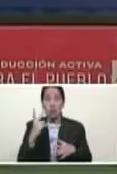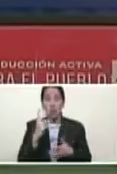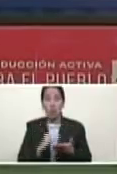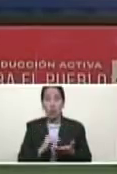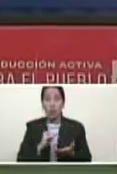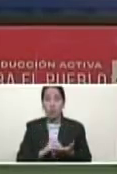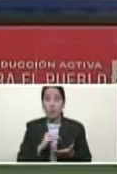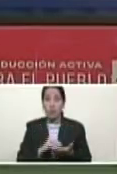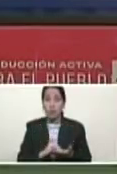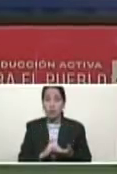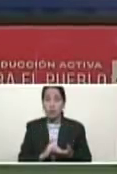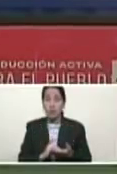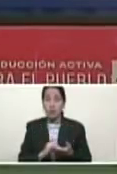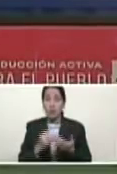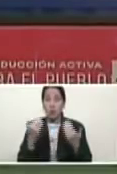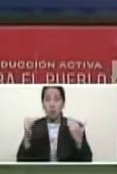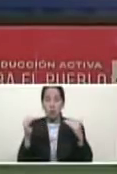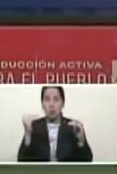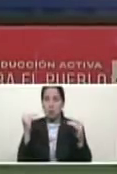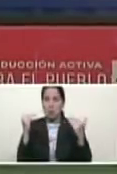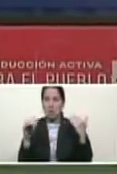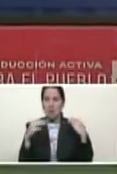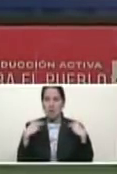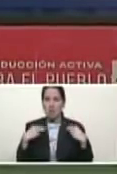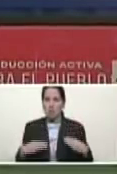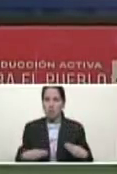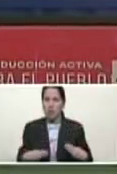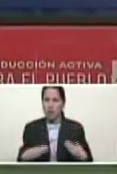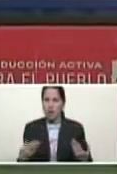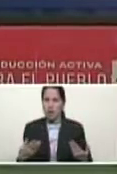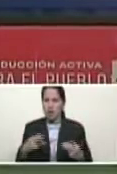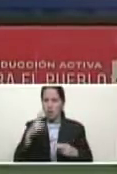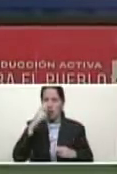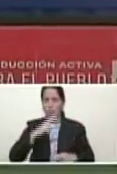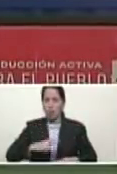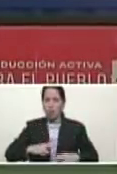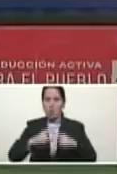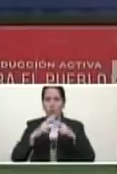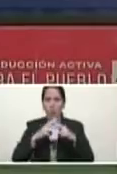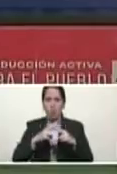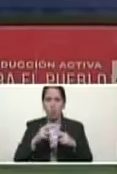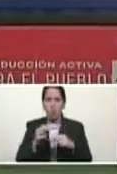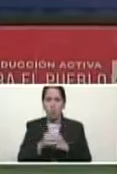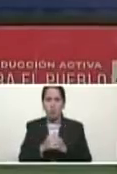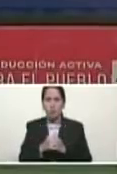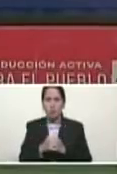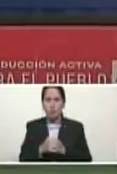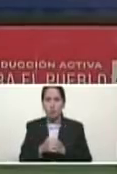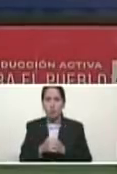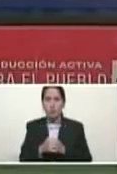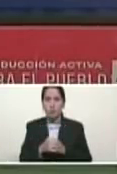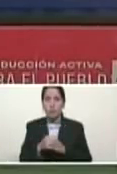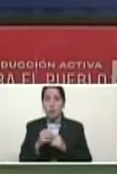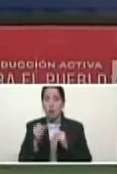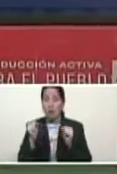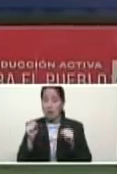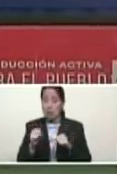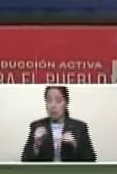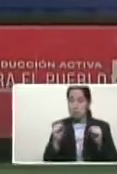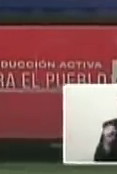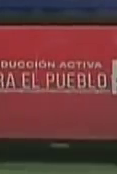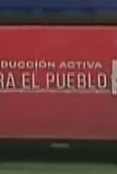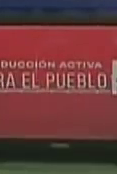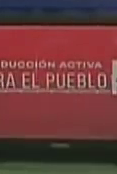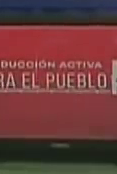con ética, con moral, con honor, salimos a reconocer las dos elecciones que